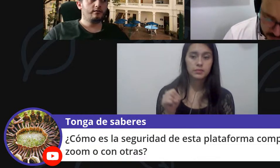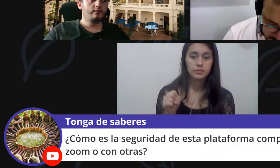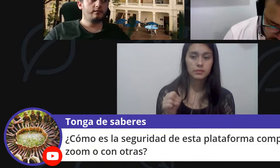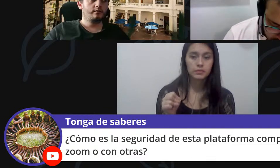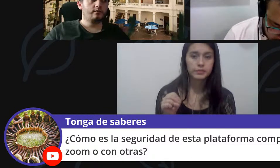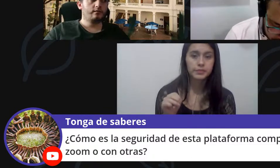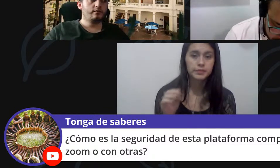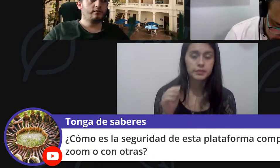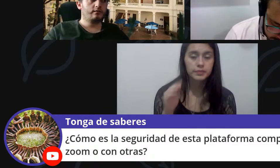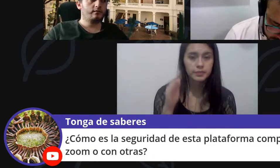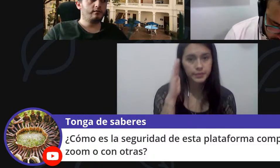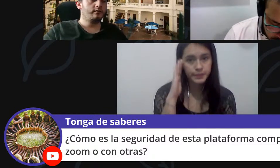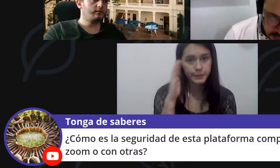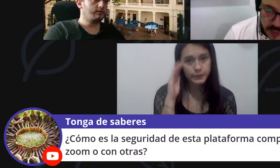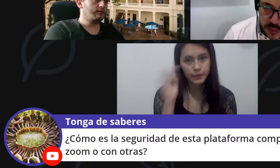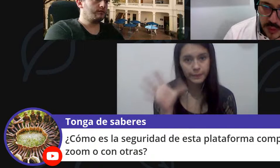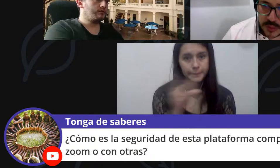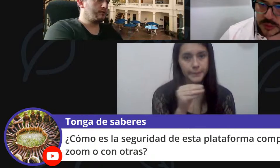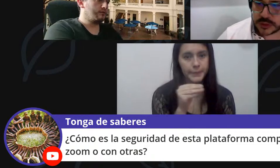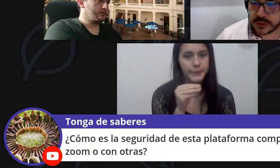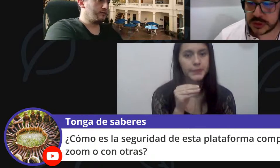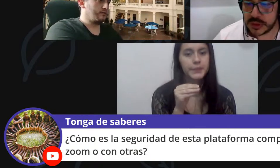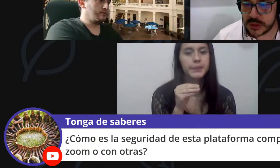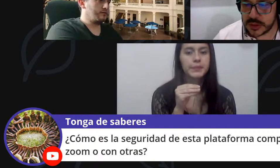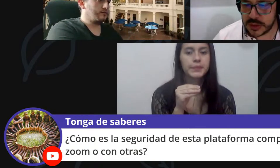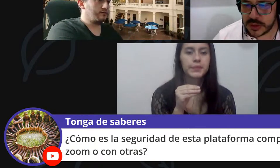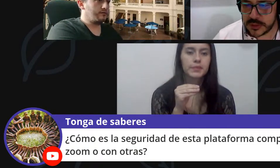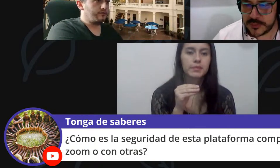Saludo para todos.